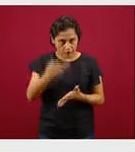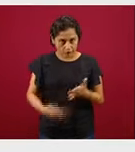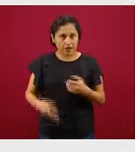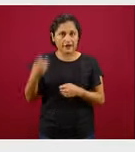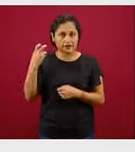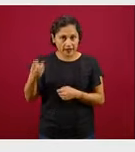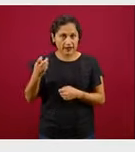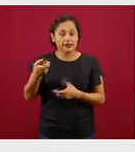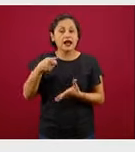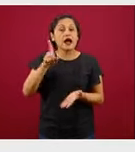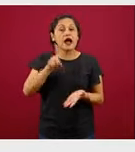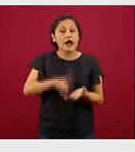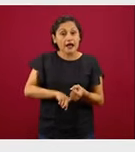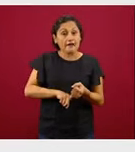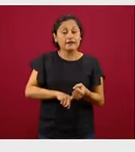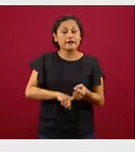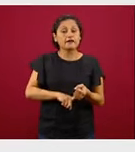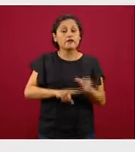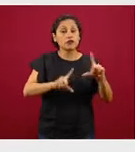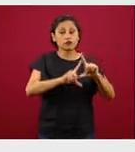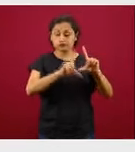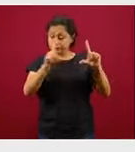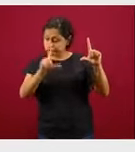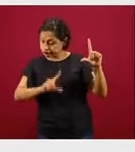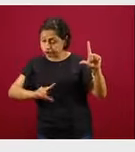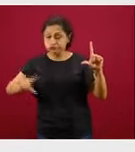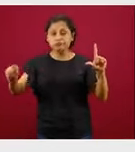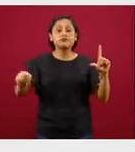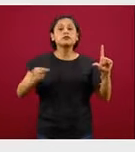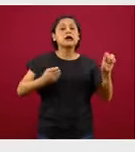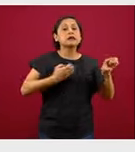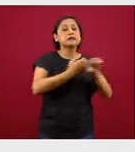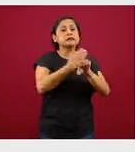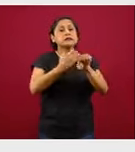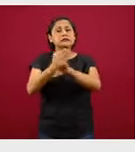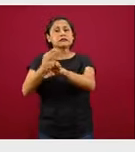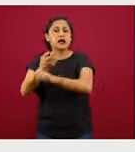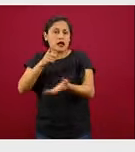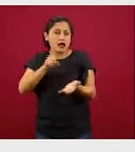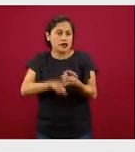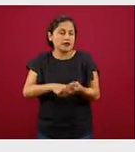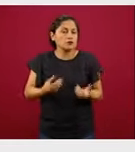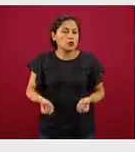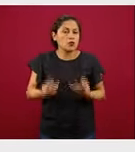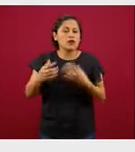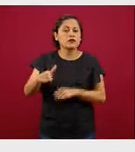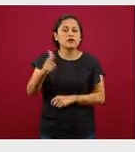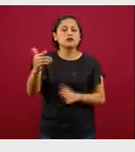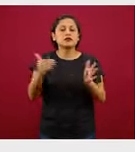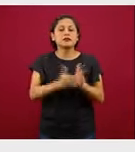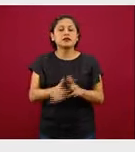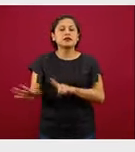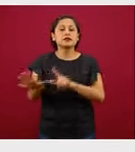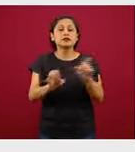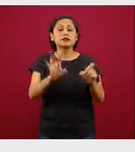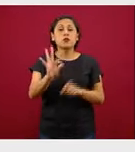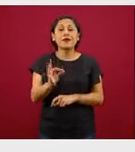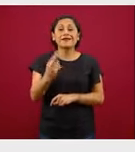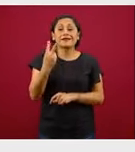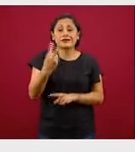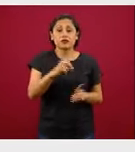que han hecho los centros reguladores de todo el país, los que existen. Llevamos 12.742